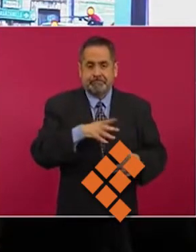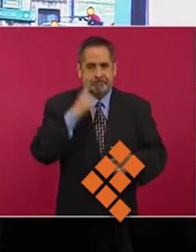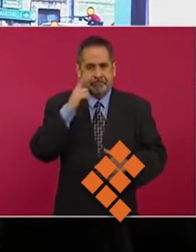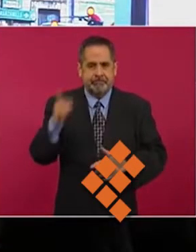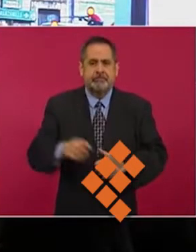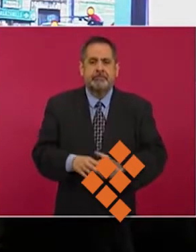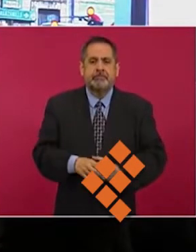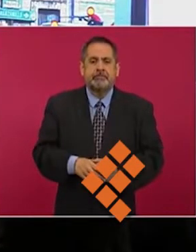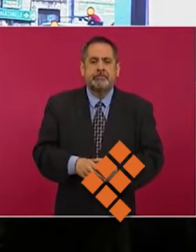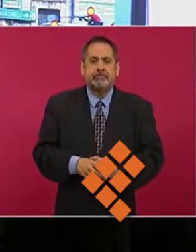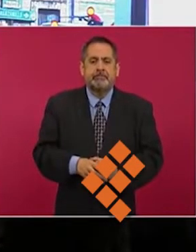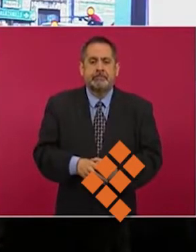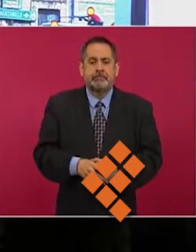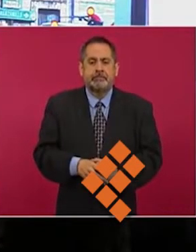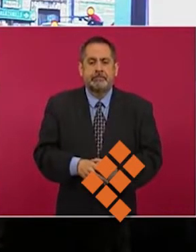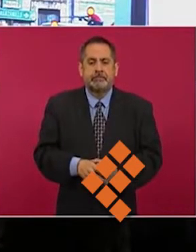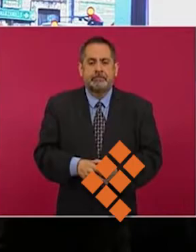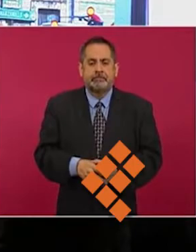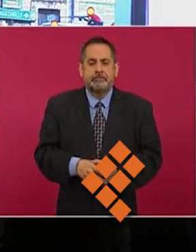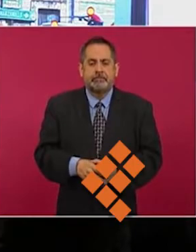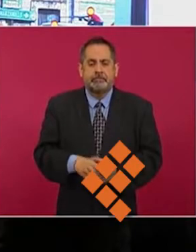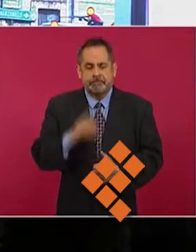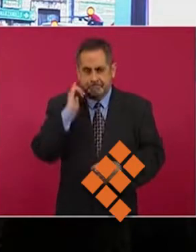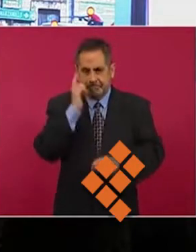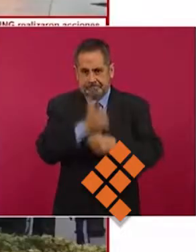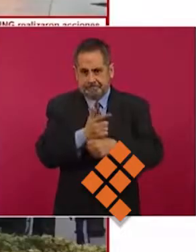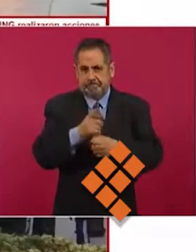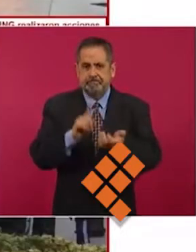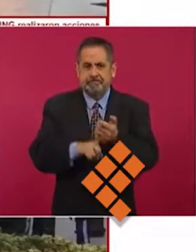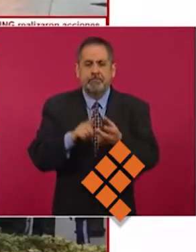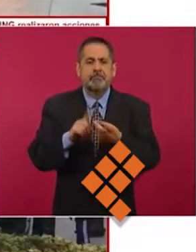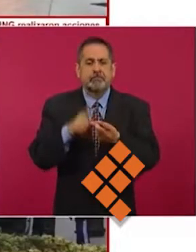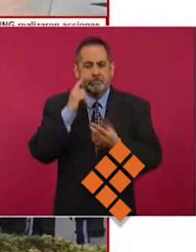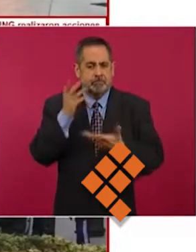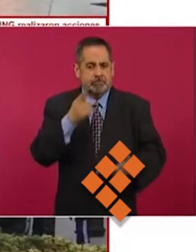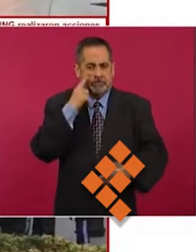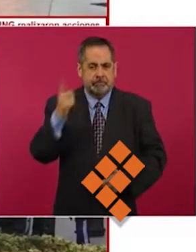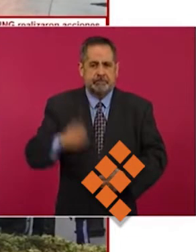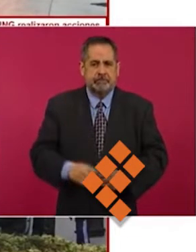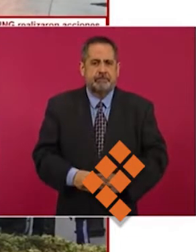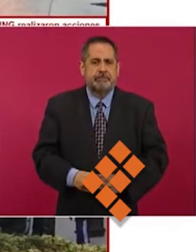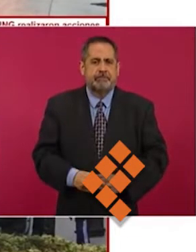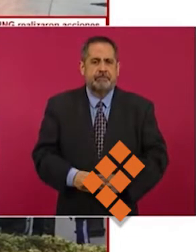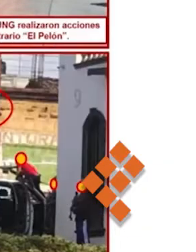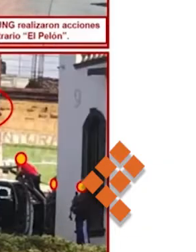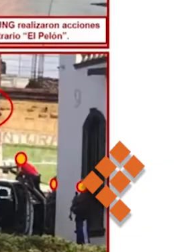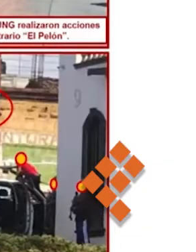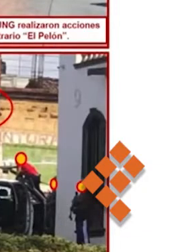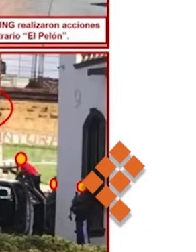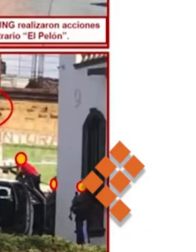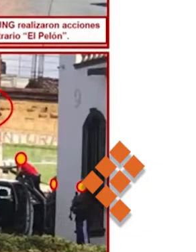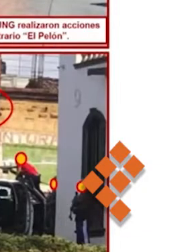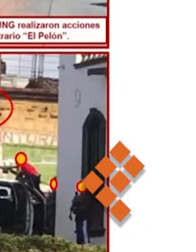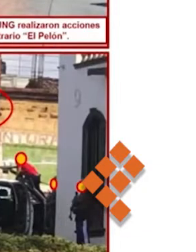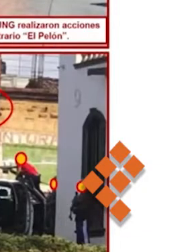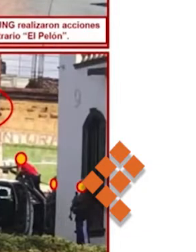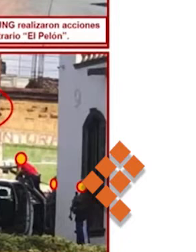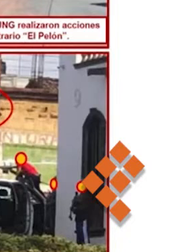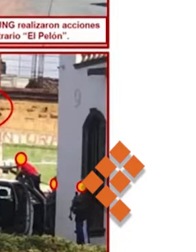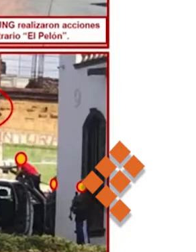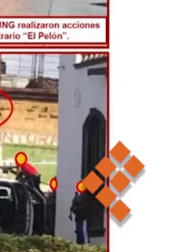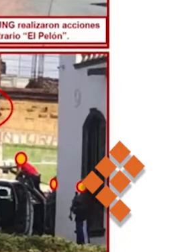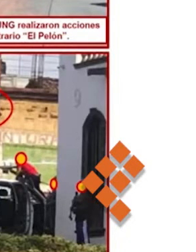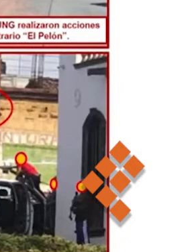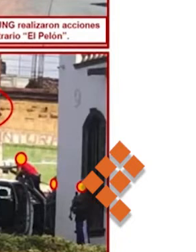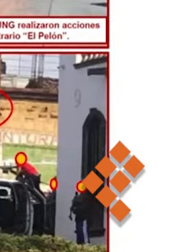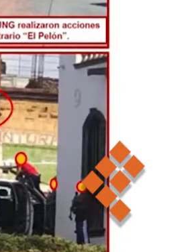grupo criminal Pájaro Sierra y están vinculados al cártel Jalisco Nueva Generación. Al dar un avance de las investigaciones del grupo federal que se encuentra desde el